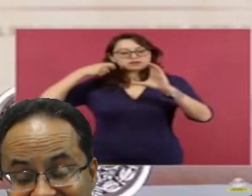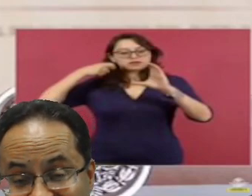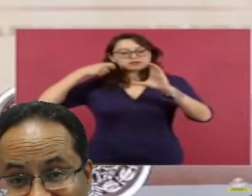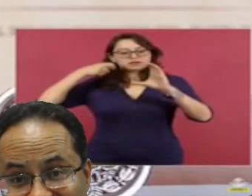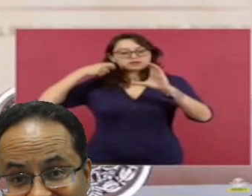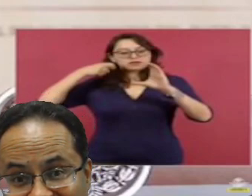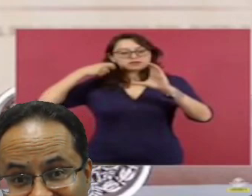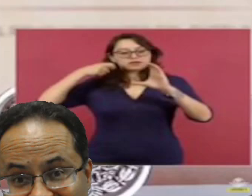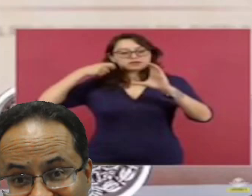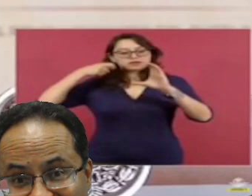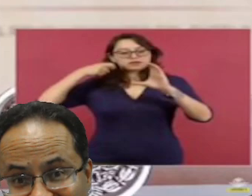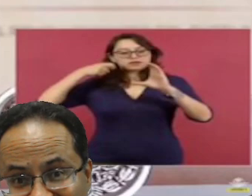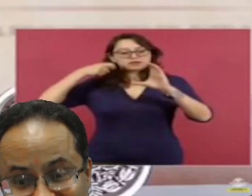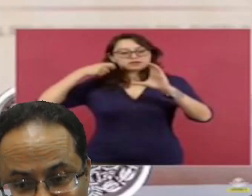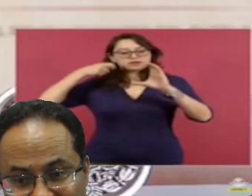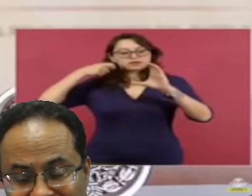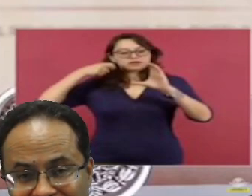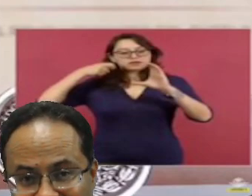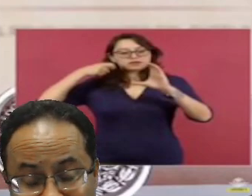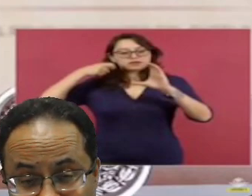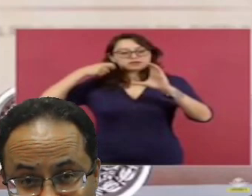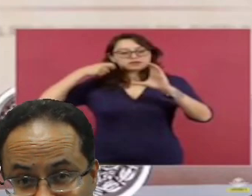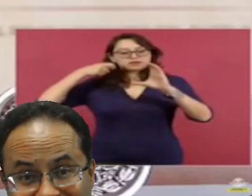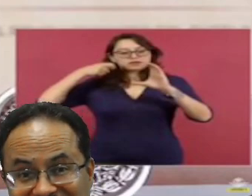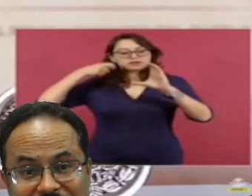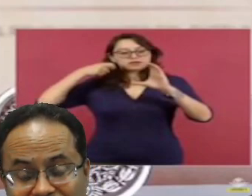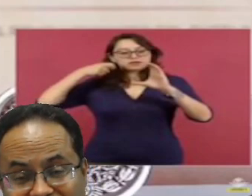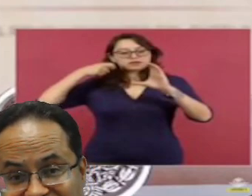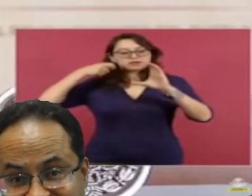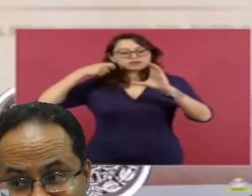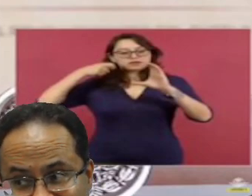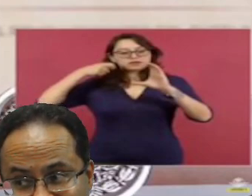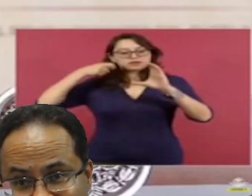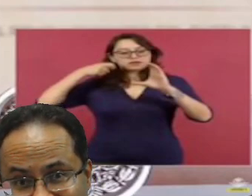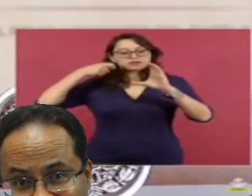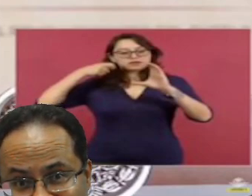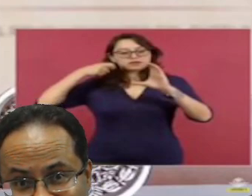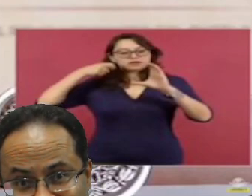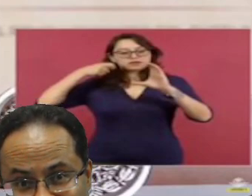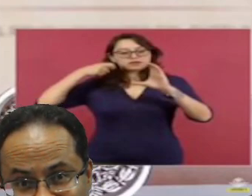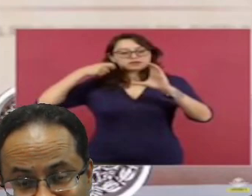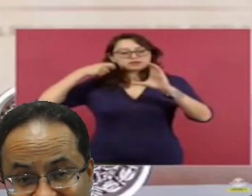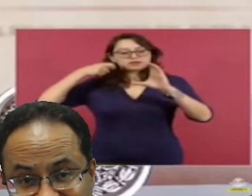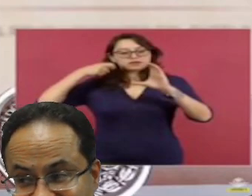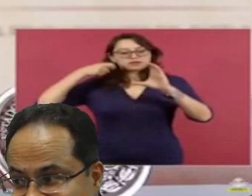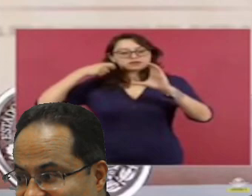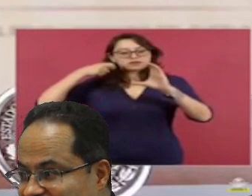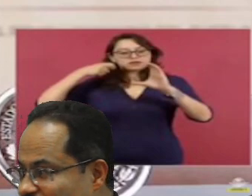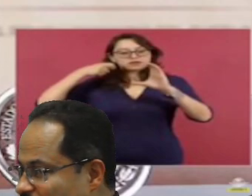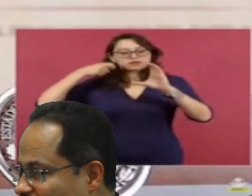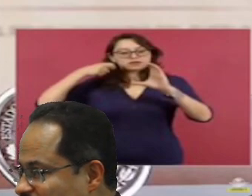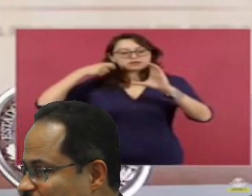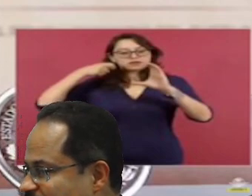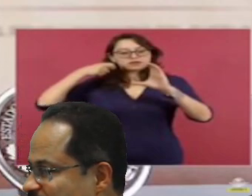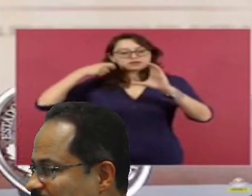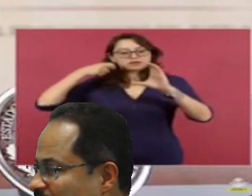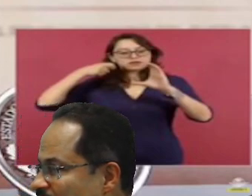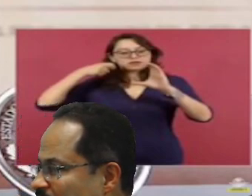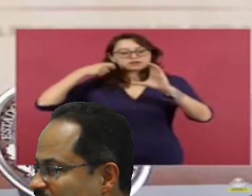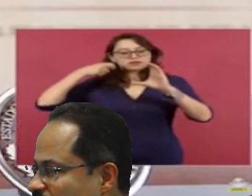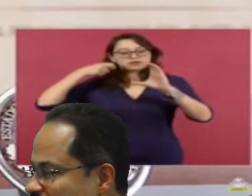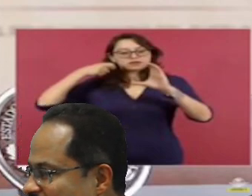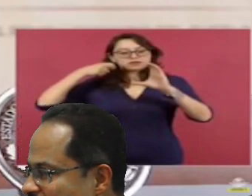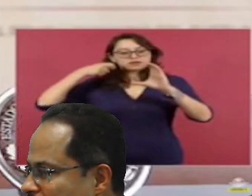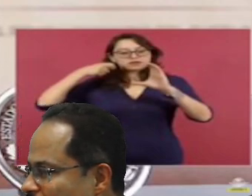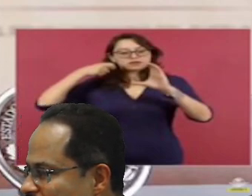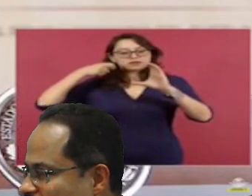qué hacer este gobierno de la 4t no ha sabido qué hacer y también es así que miren lo que anuncia el presidente